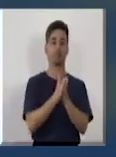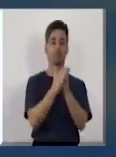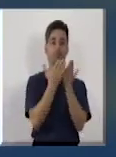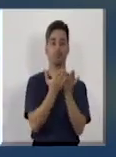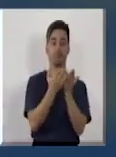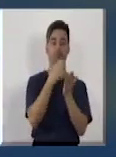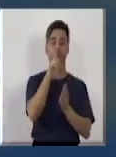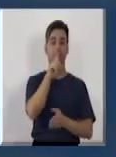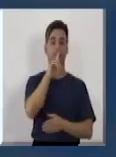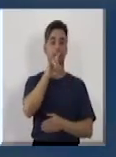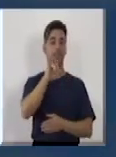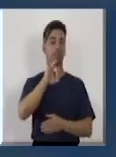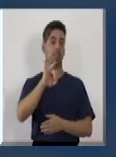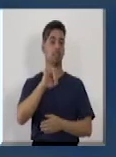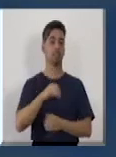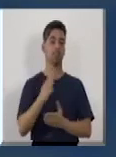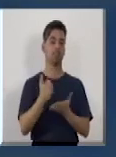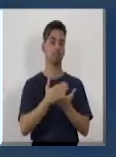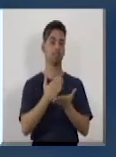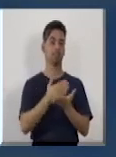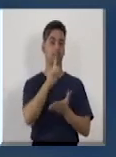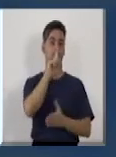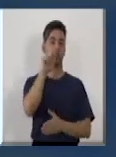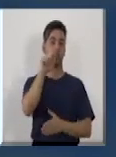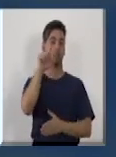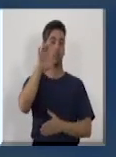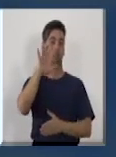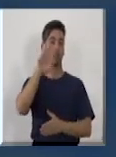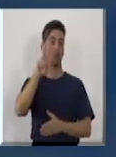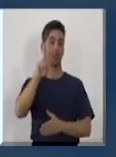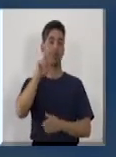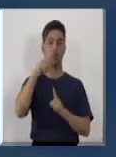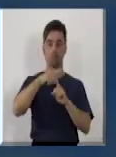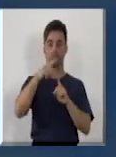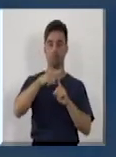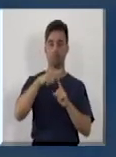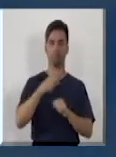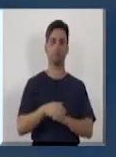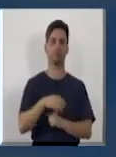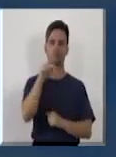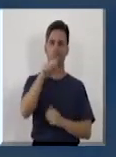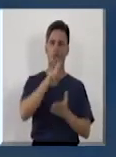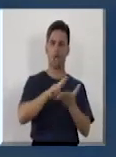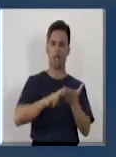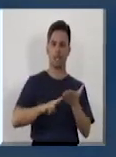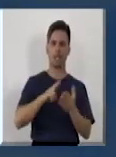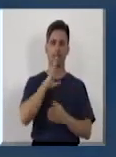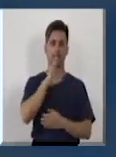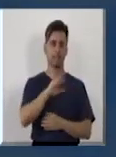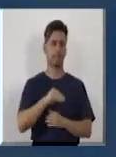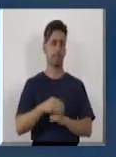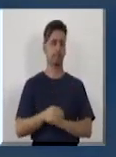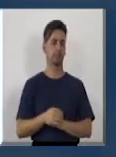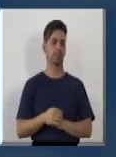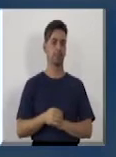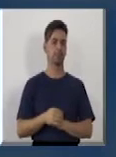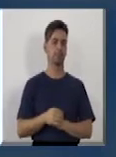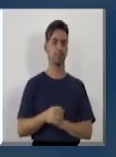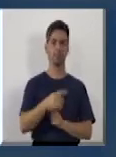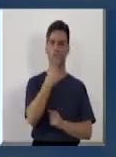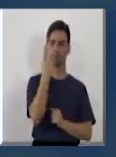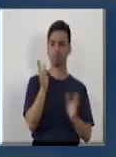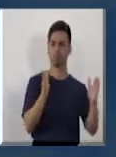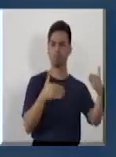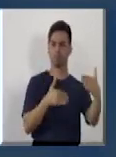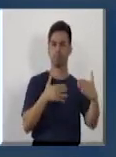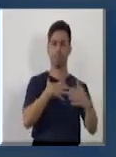de la página 17. Recuerden que en ese primer ejercicio, que se lo voy a leer un momentico, decía: cierto equipo genera sonido con